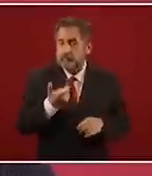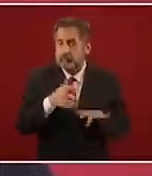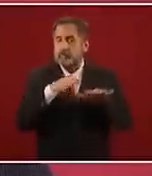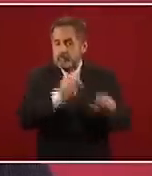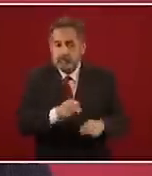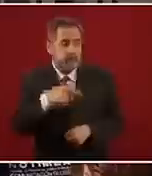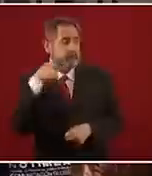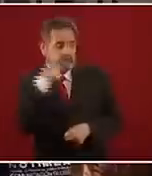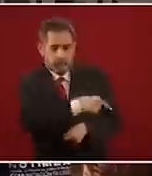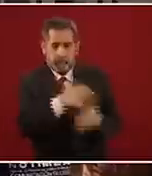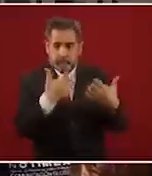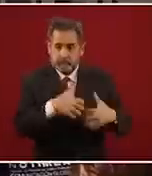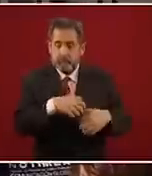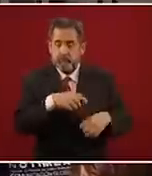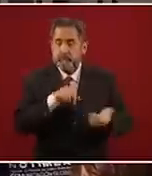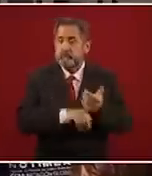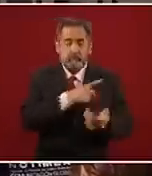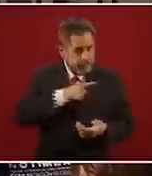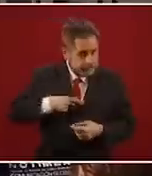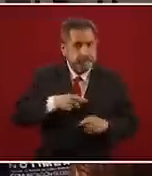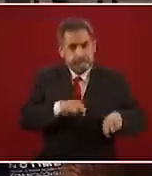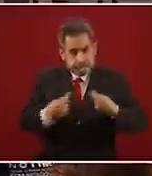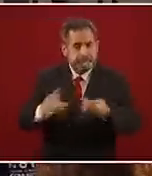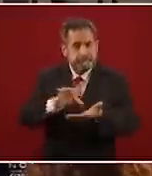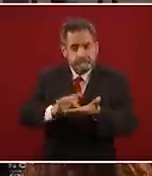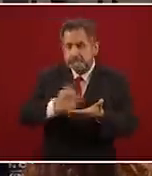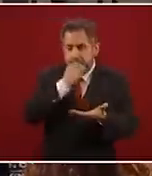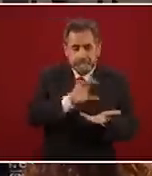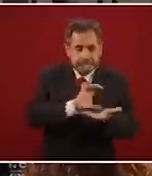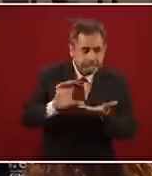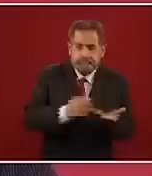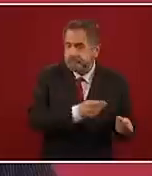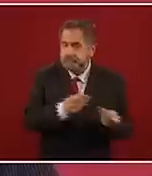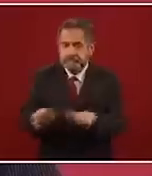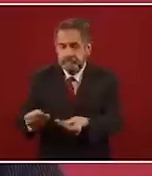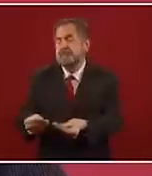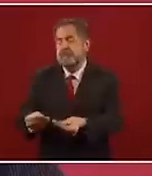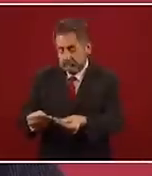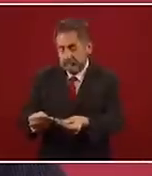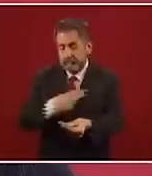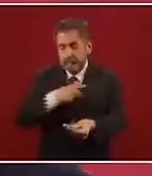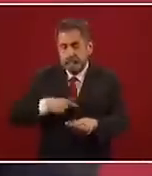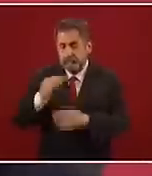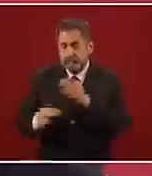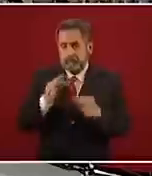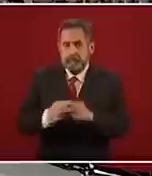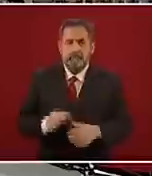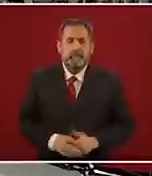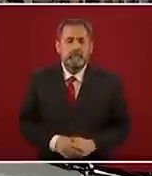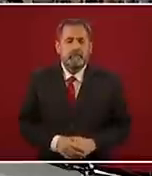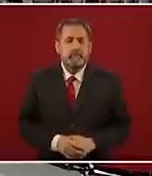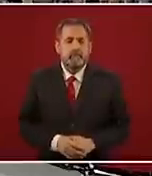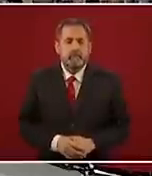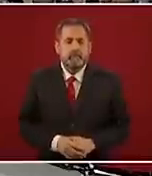los medicamentos que habitualmente se utilizan en el instituto. Muy bien,